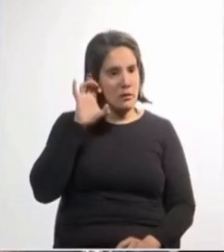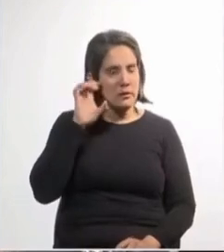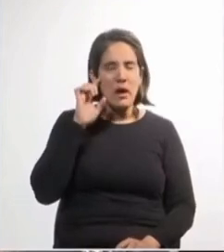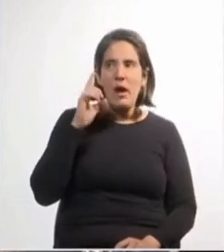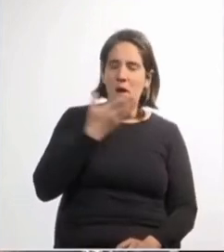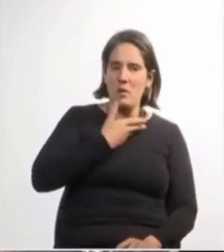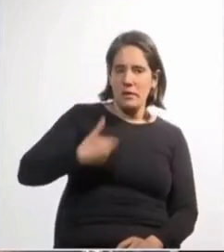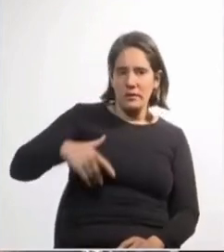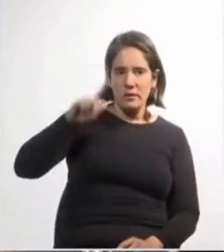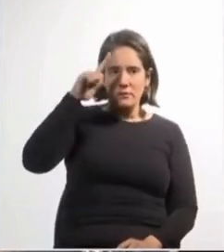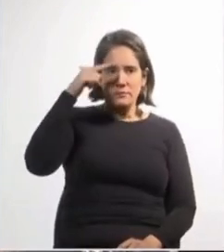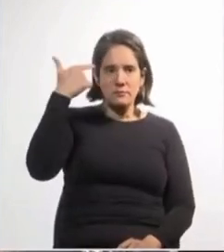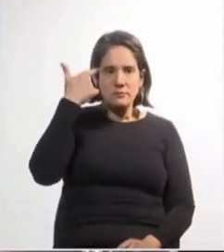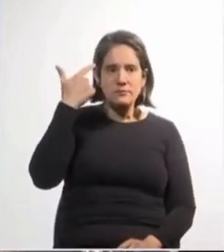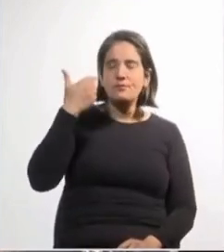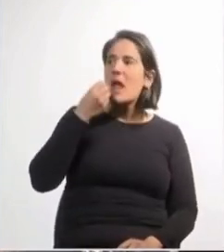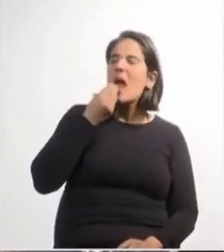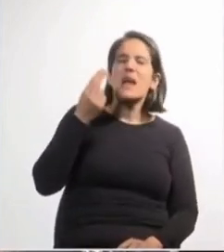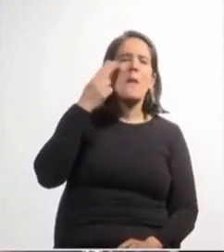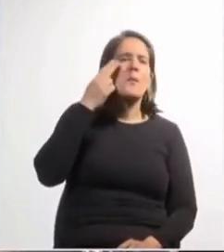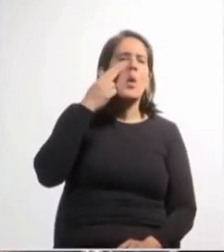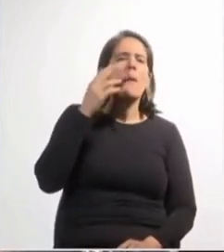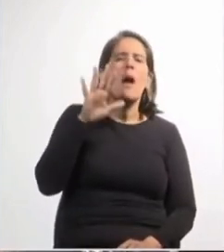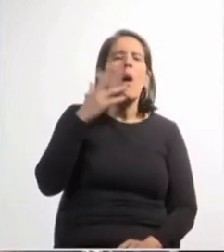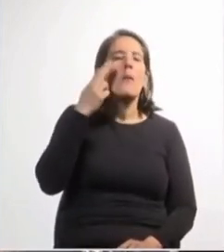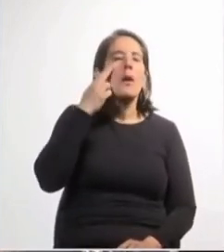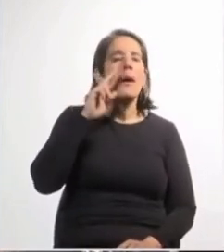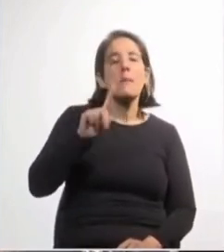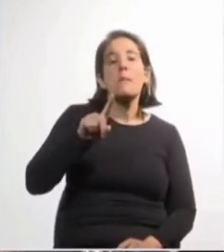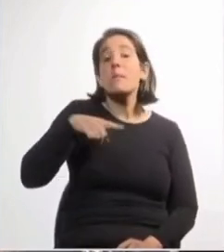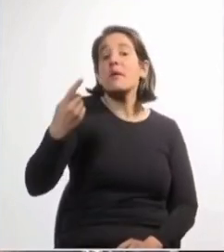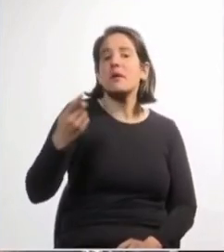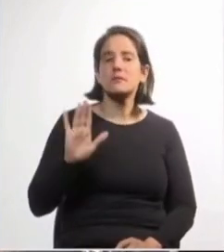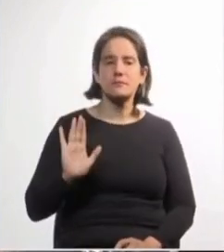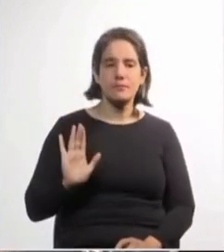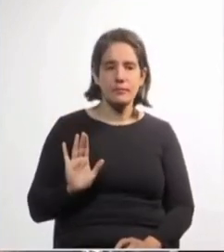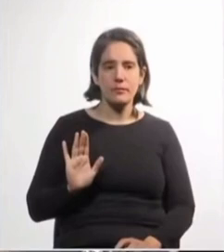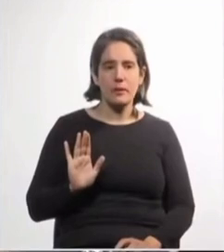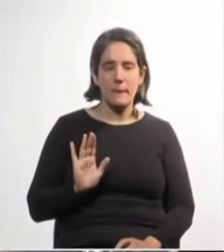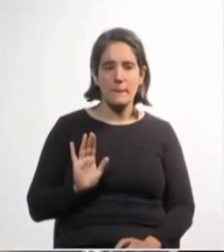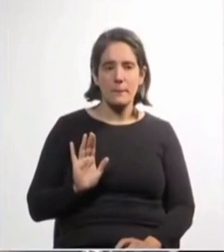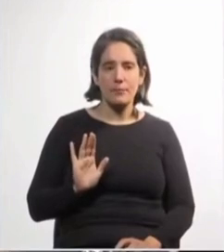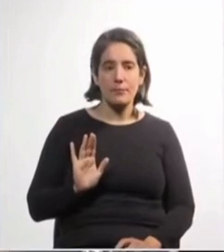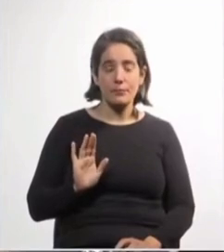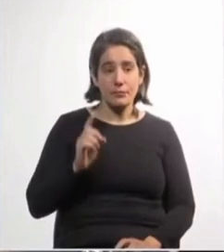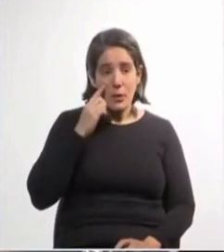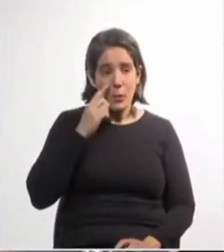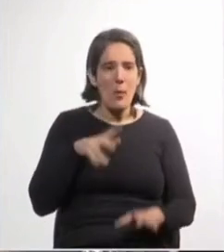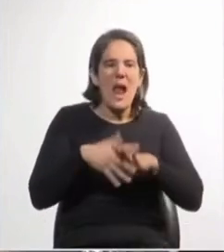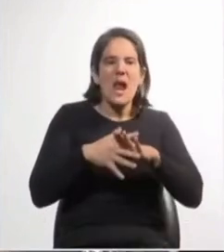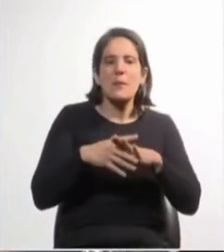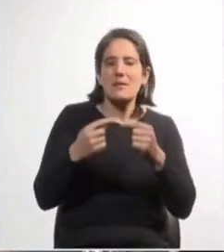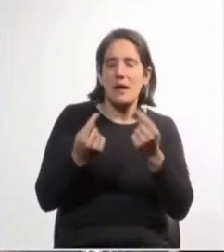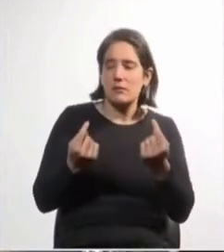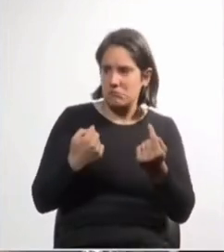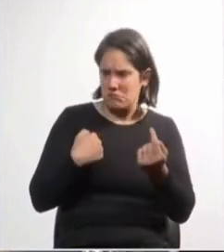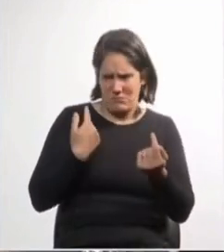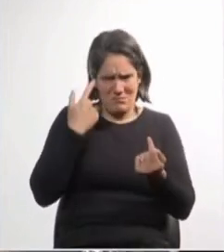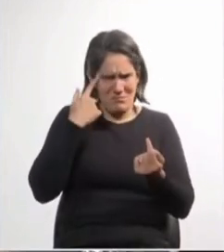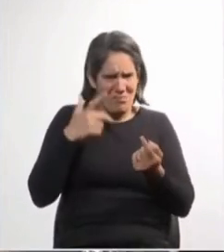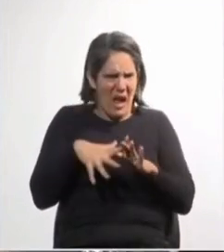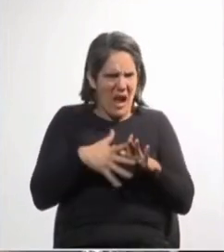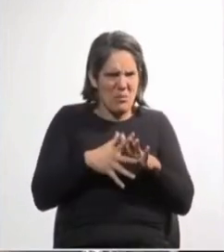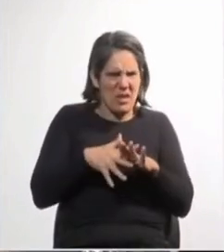señor presidente que el problema es que la caja de herramientas es limitada. Para esto no se necesita una gran caja